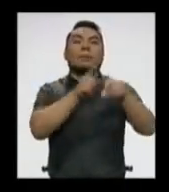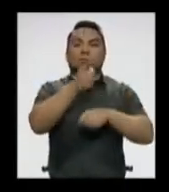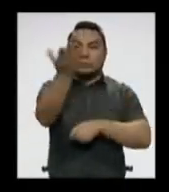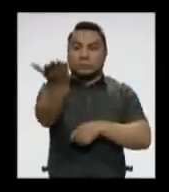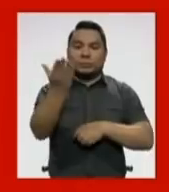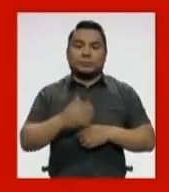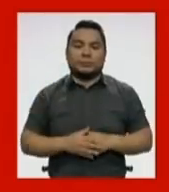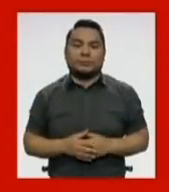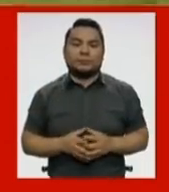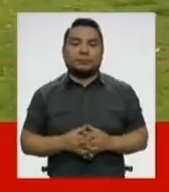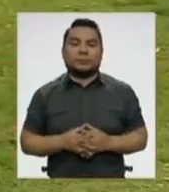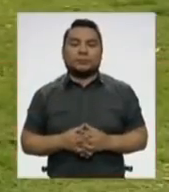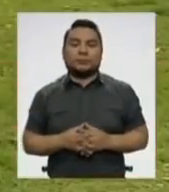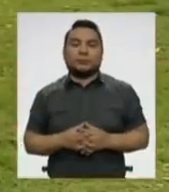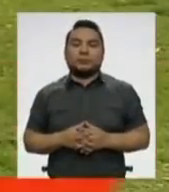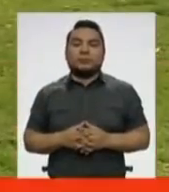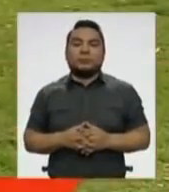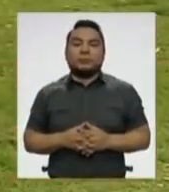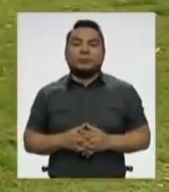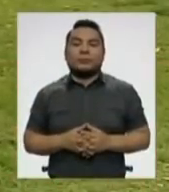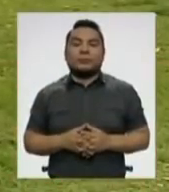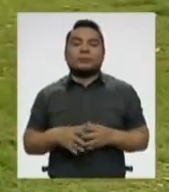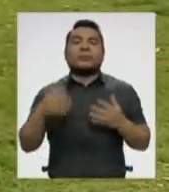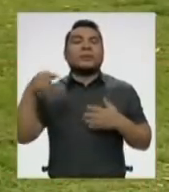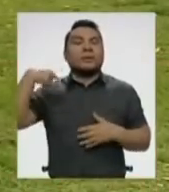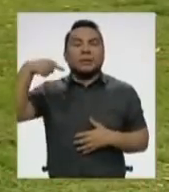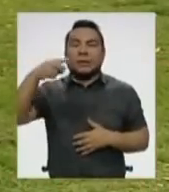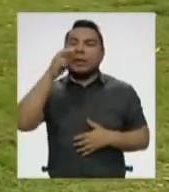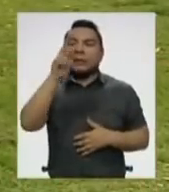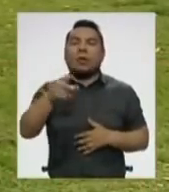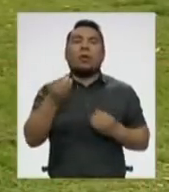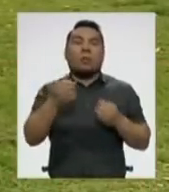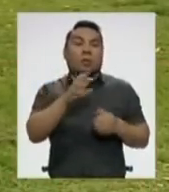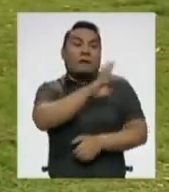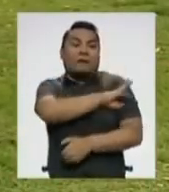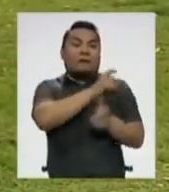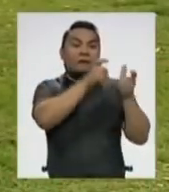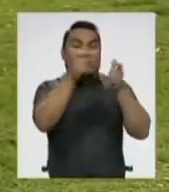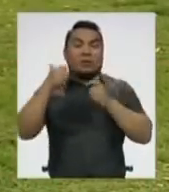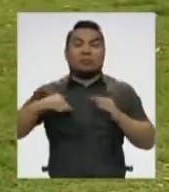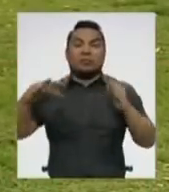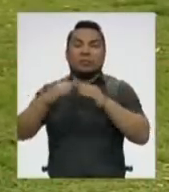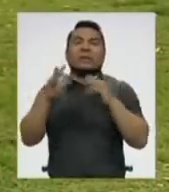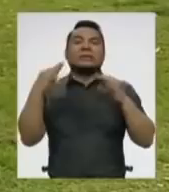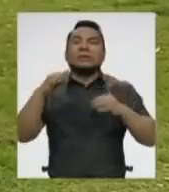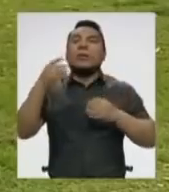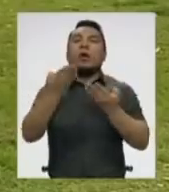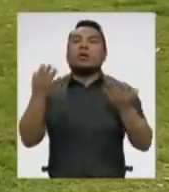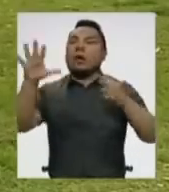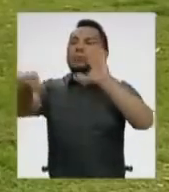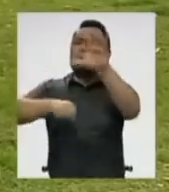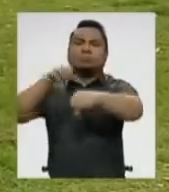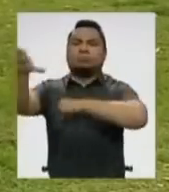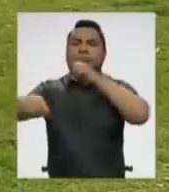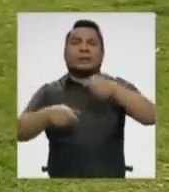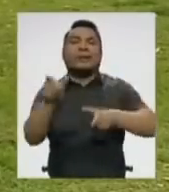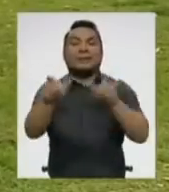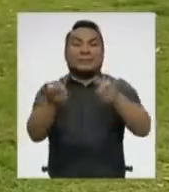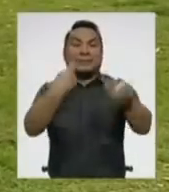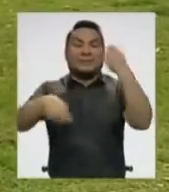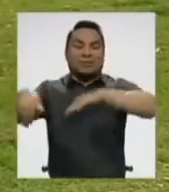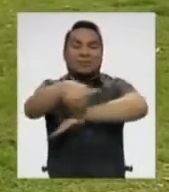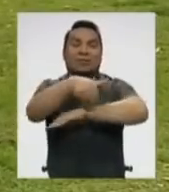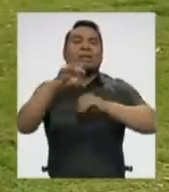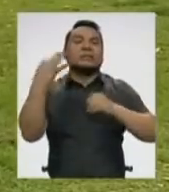pregunta. A diario vemos cómo fiscalizadores municipales decomisan bienes y productos de comerciantes